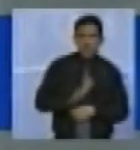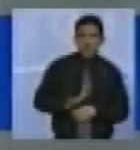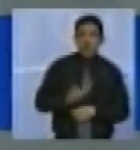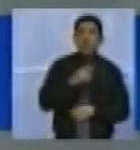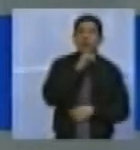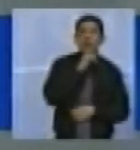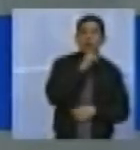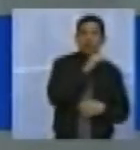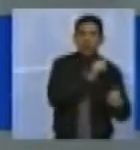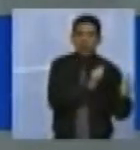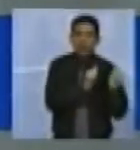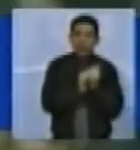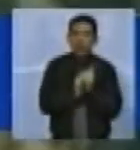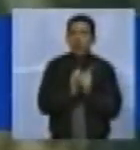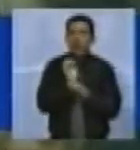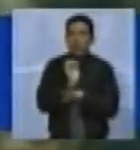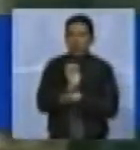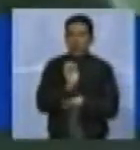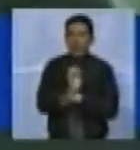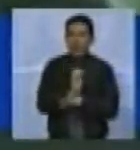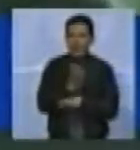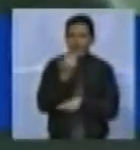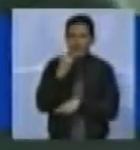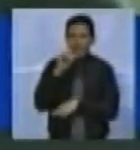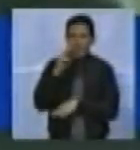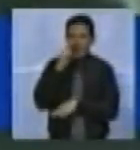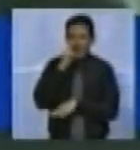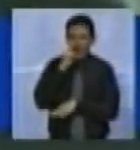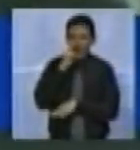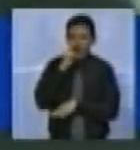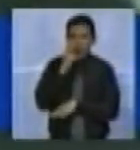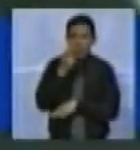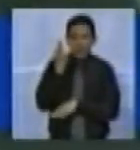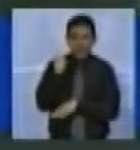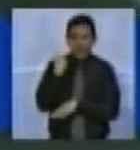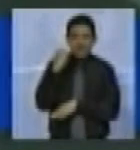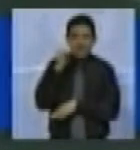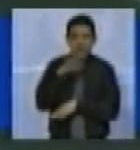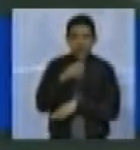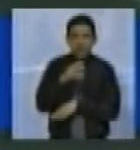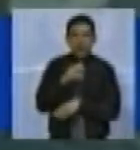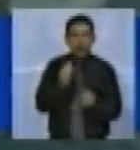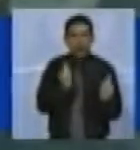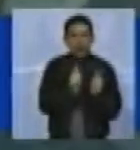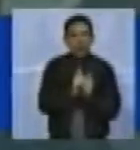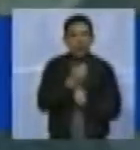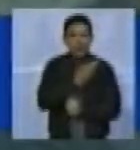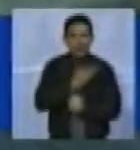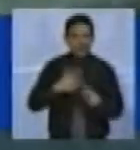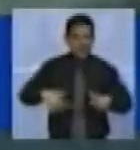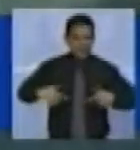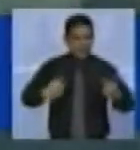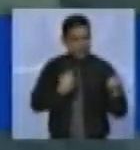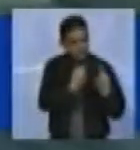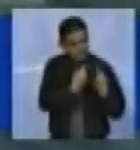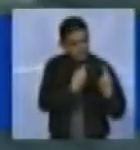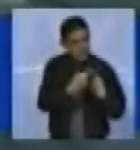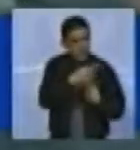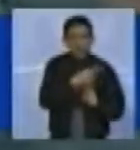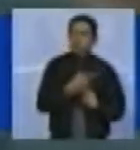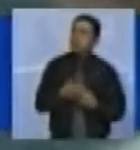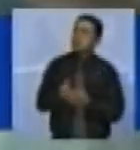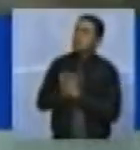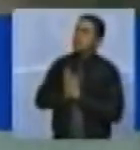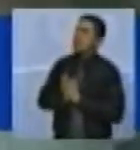Unidos, Mike Pence, que visitó a Ecuador en junio del mes pasado, y el primer mandatario Lenín Moreno, en el cual supuestamente se solicitó la entrega